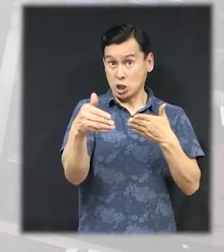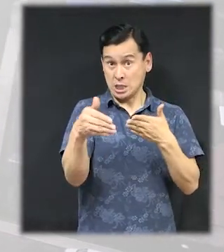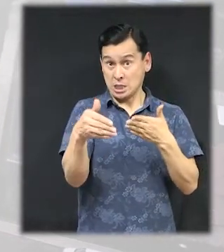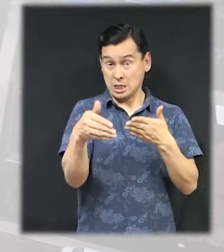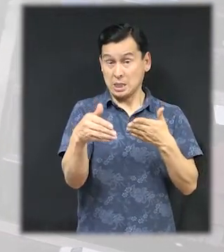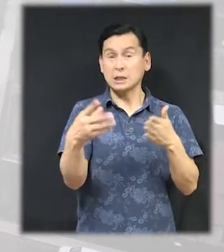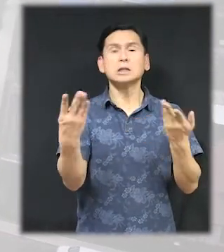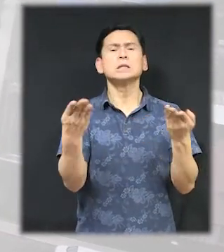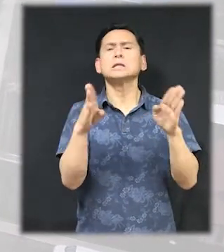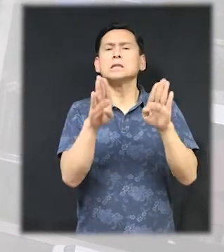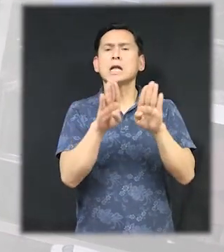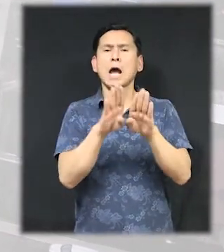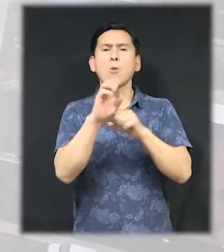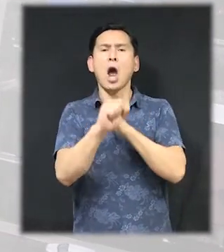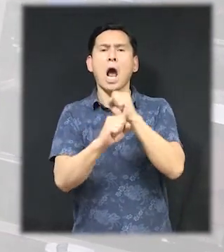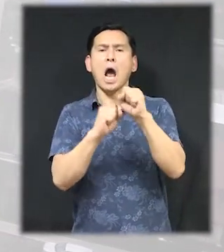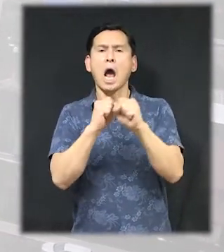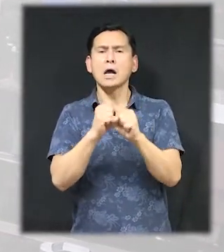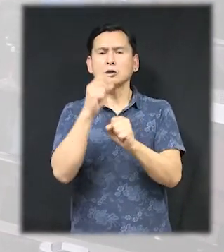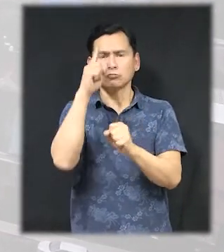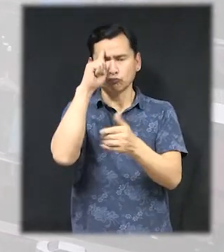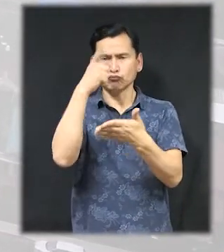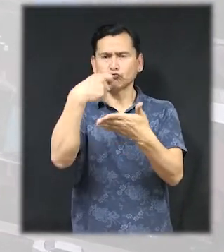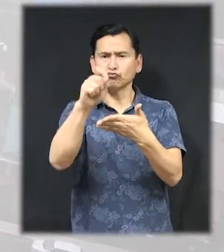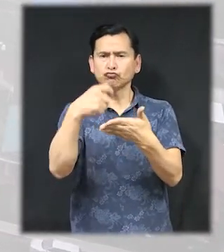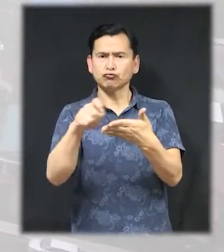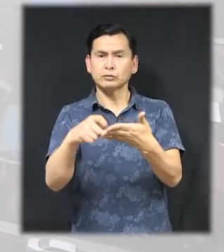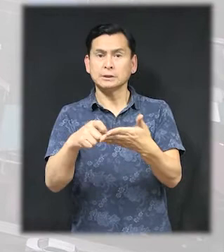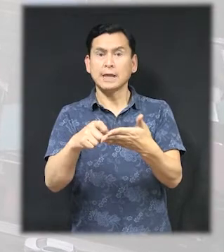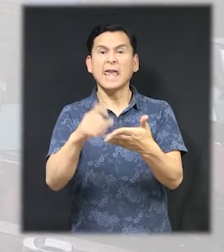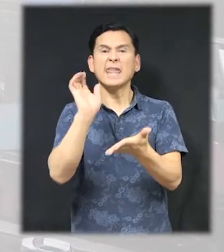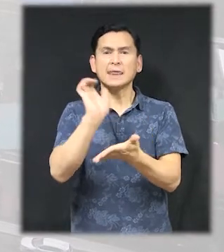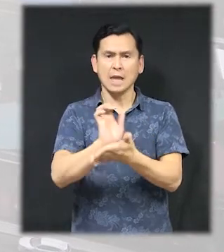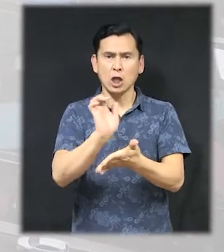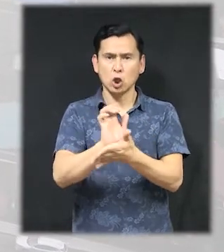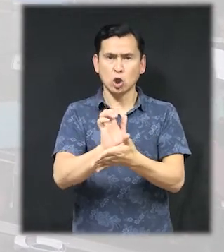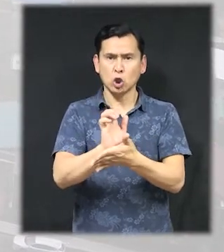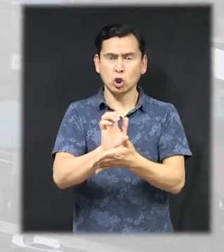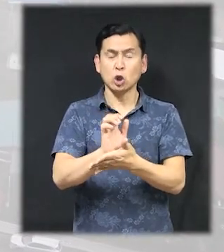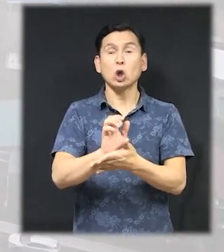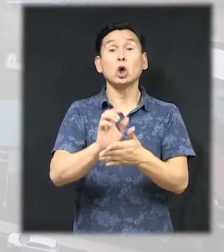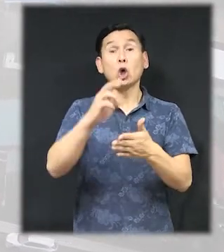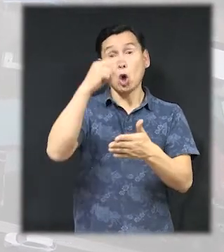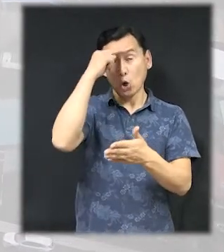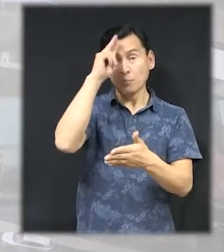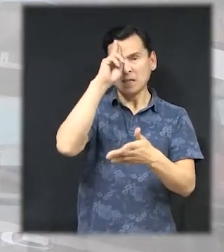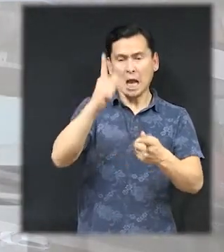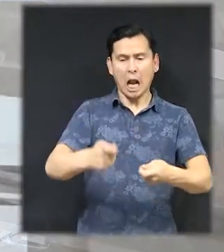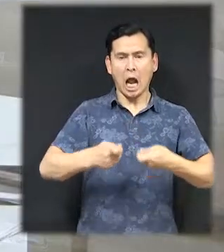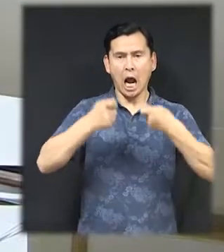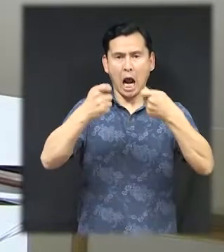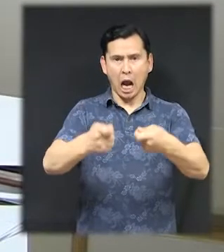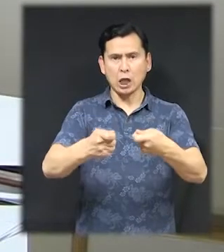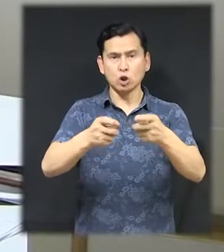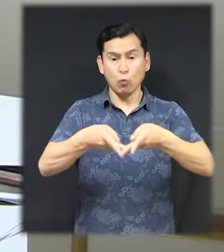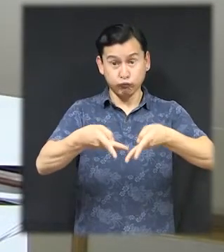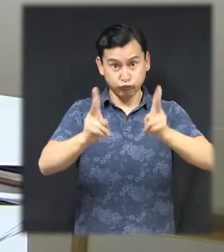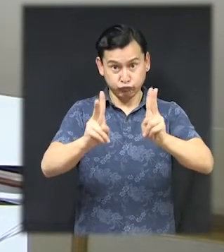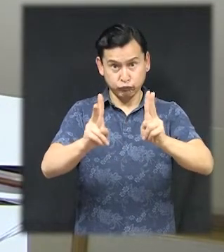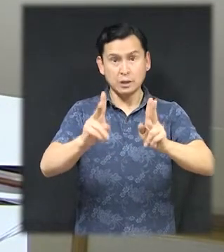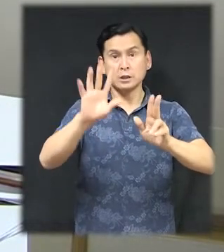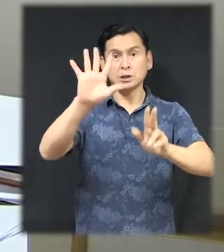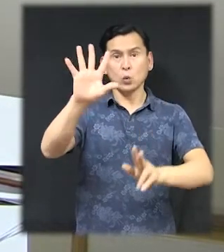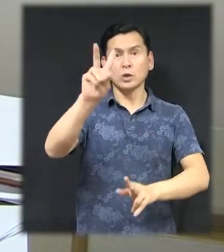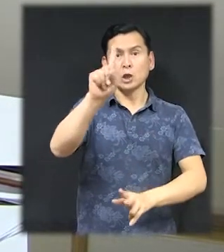51.793 millones. Esto significa en la práctica que el establecimiento normalizó la deuda estructural que